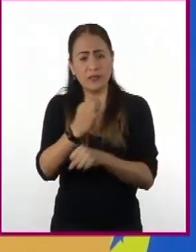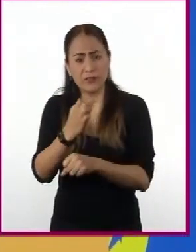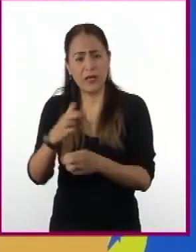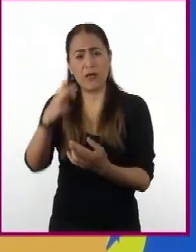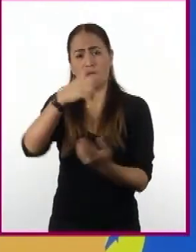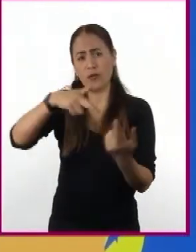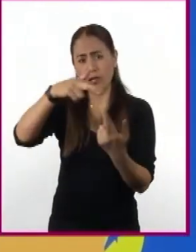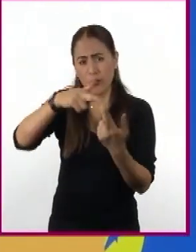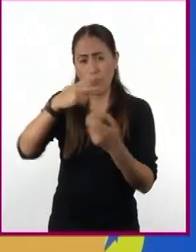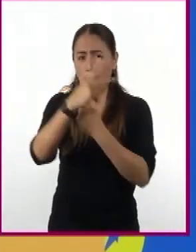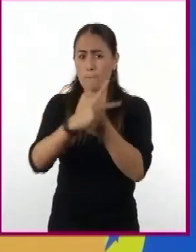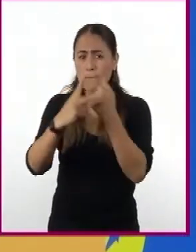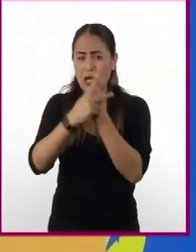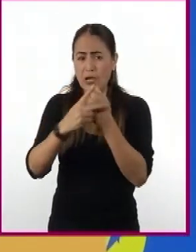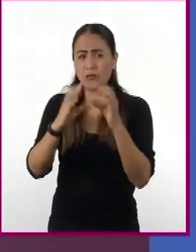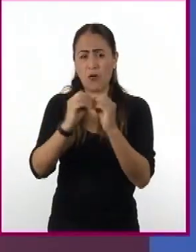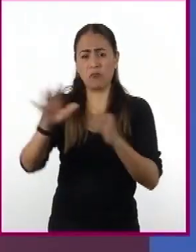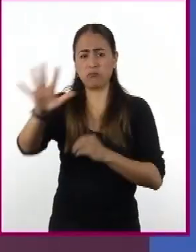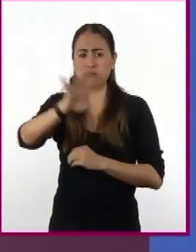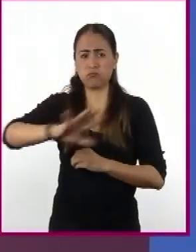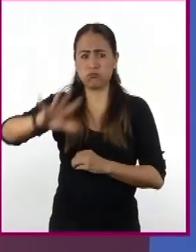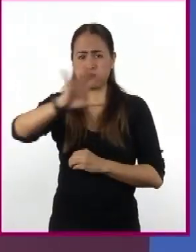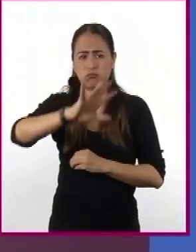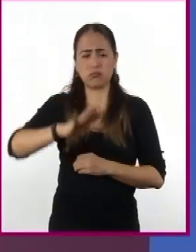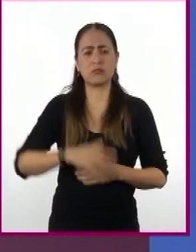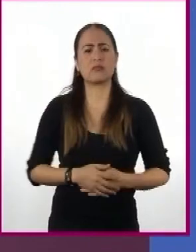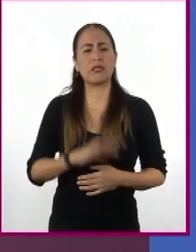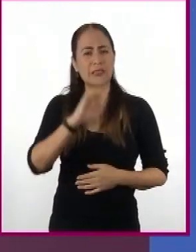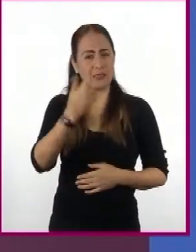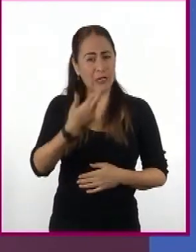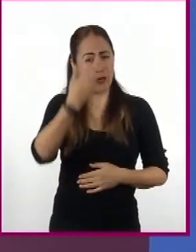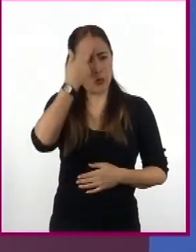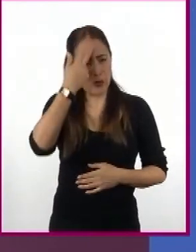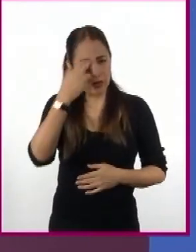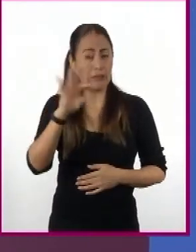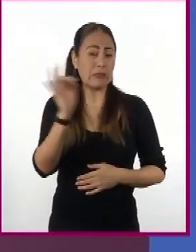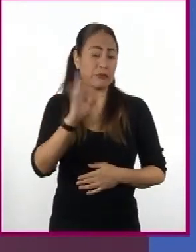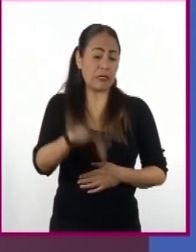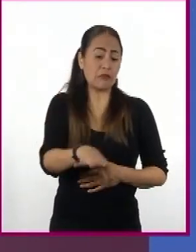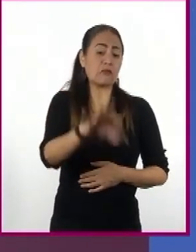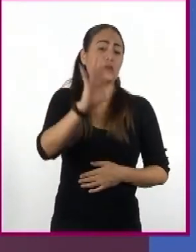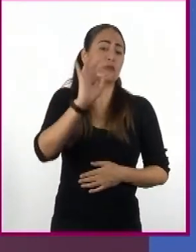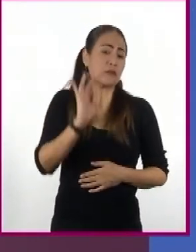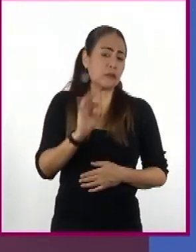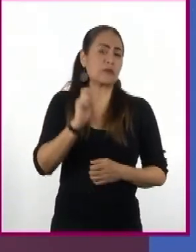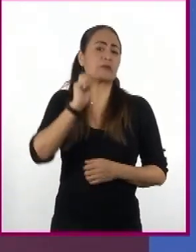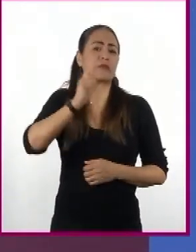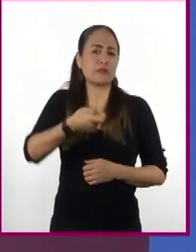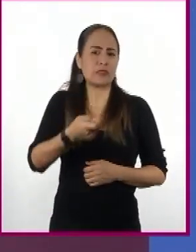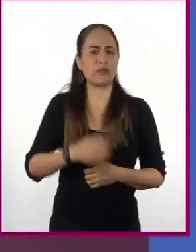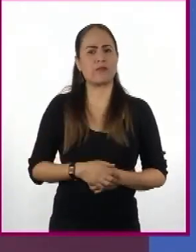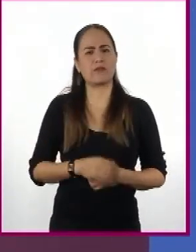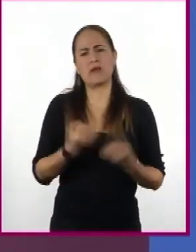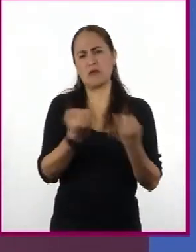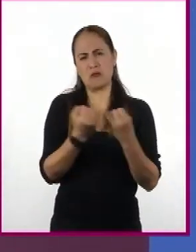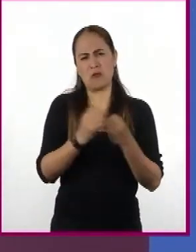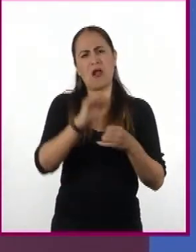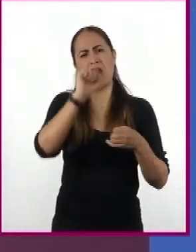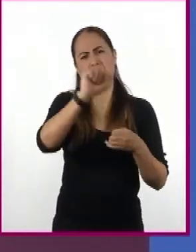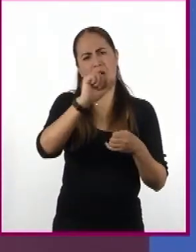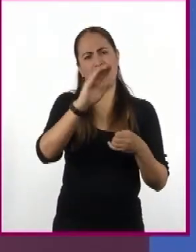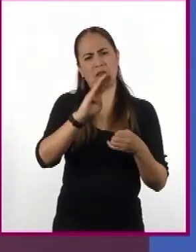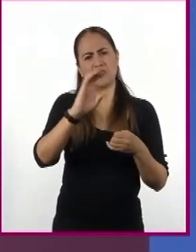región, país o continente. Recuerden que otra opción muy interesante es ubicarlos por orden cronológico,